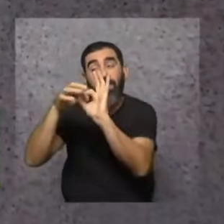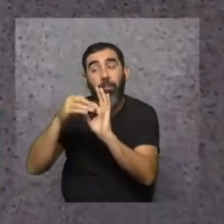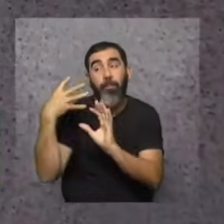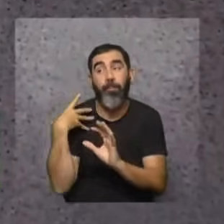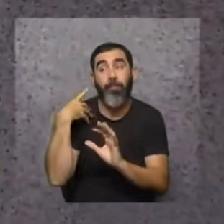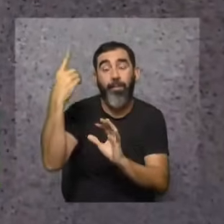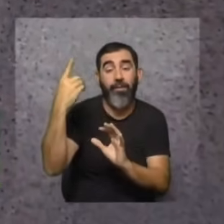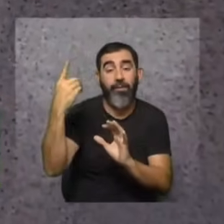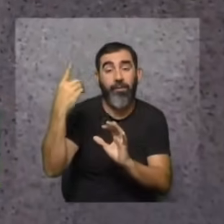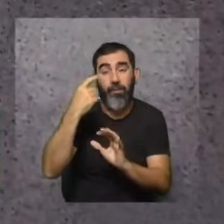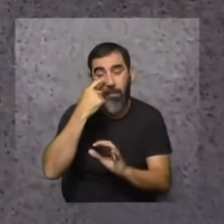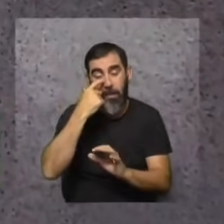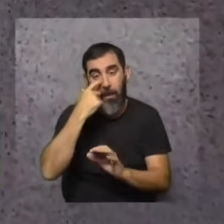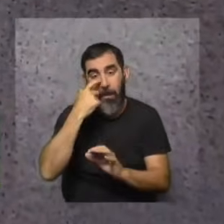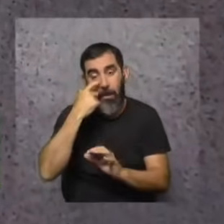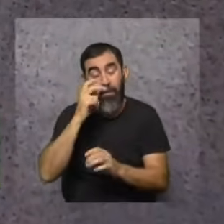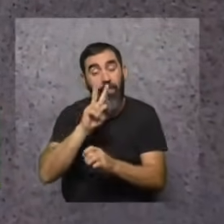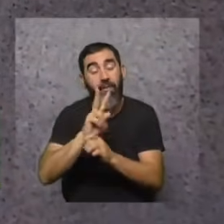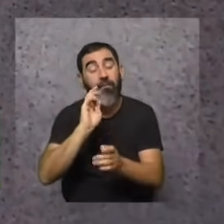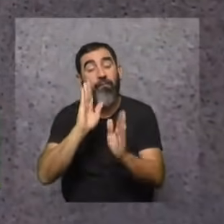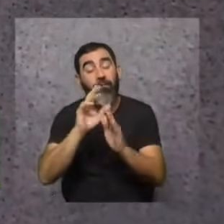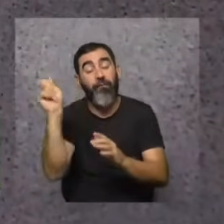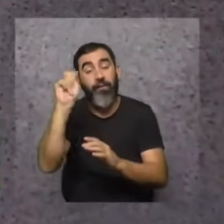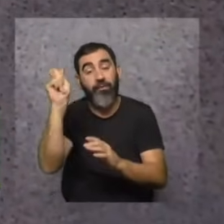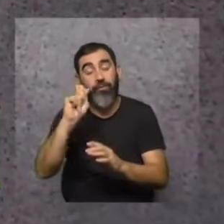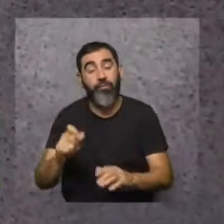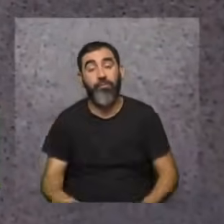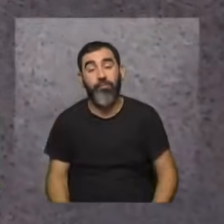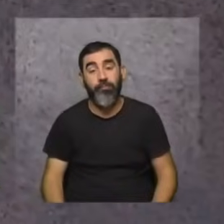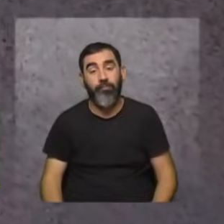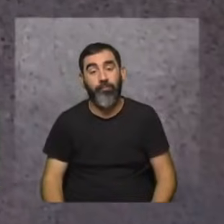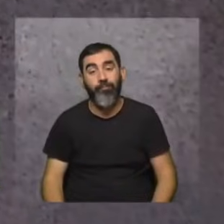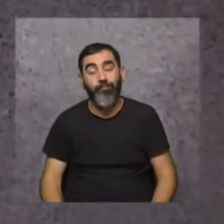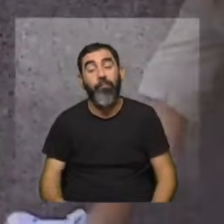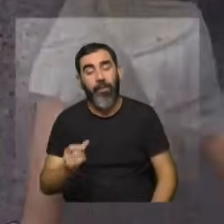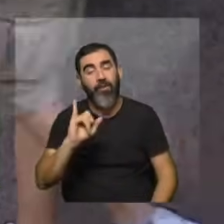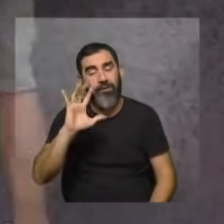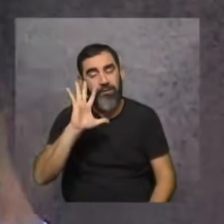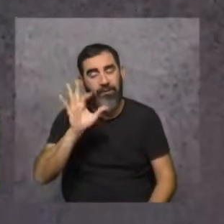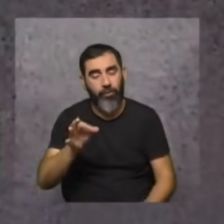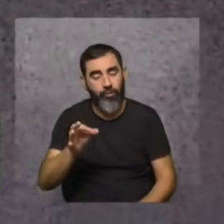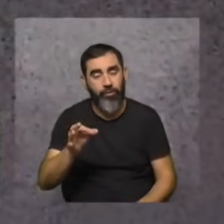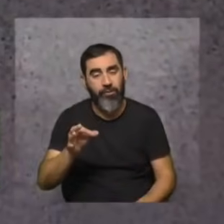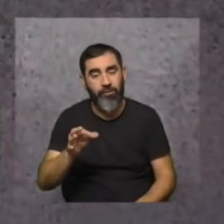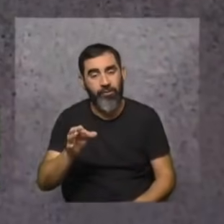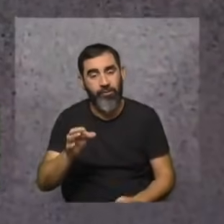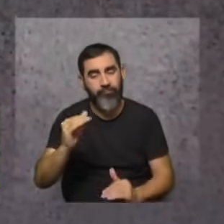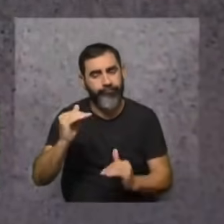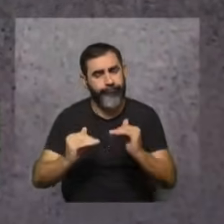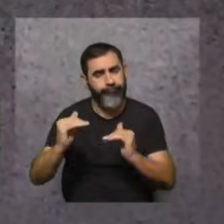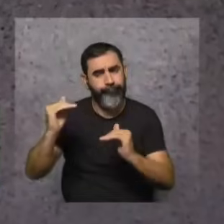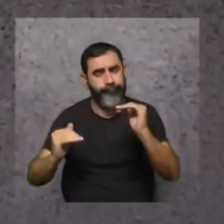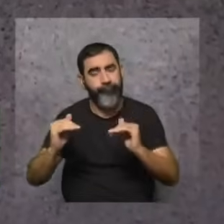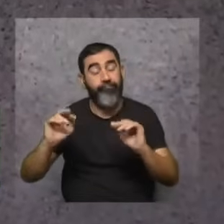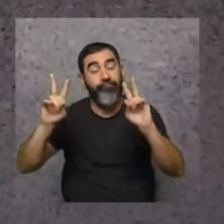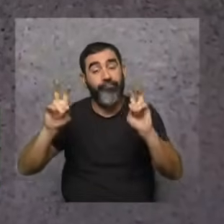dirección de defensores públicos del Uruguay, pero sí vemos cierta inestabilidad en